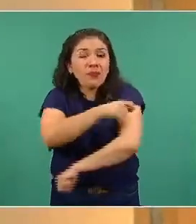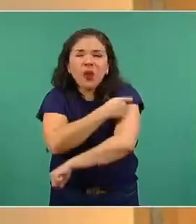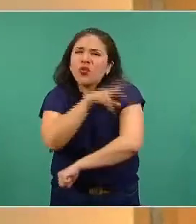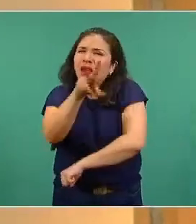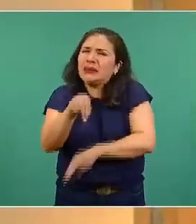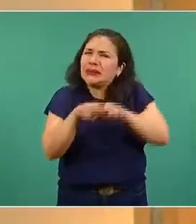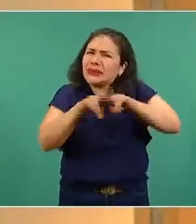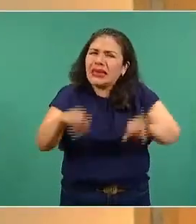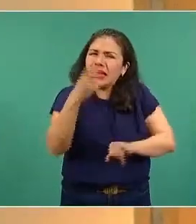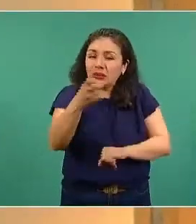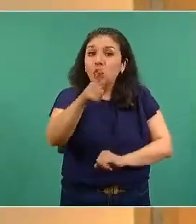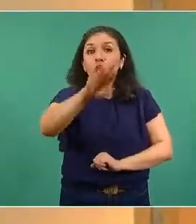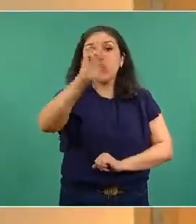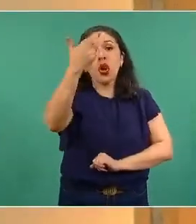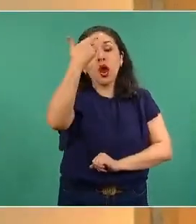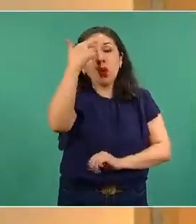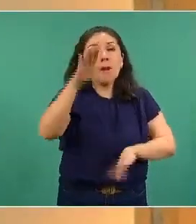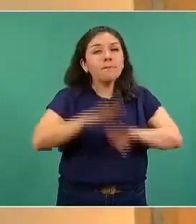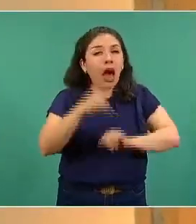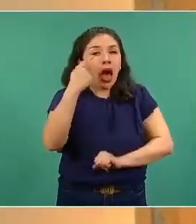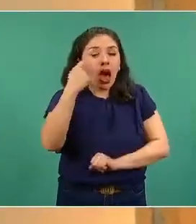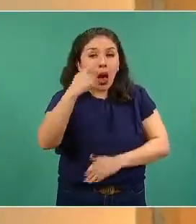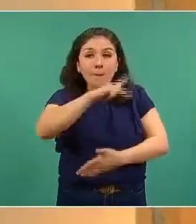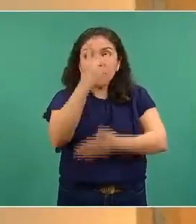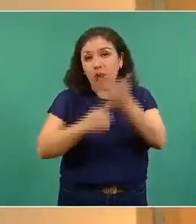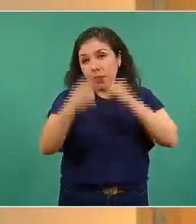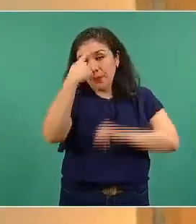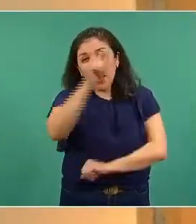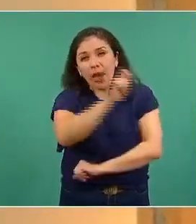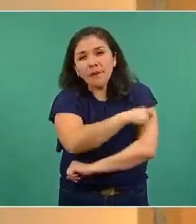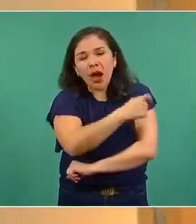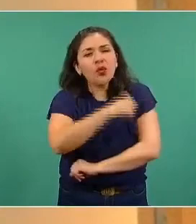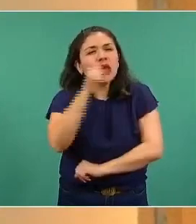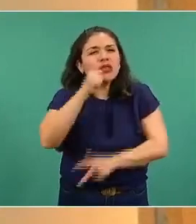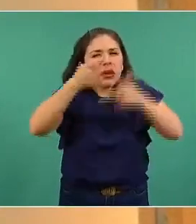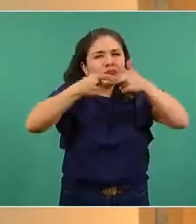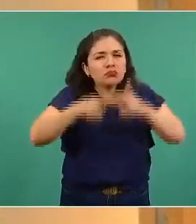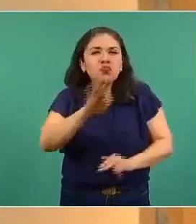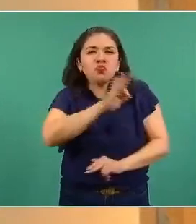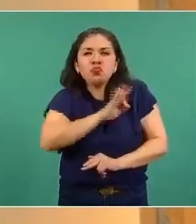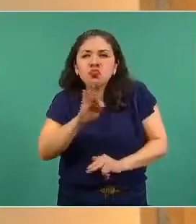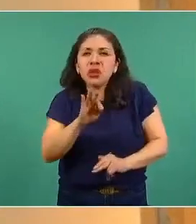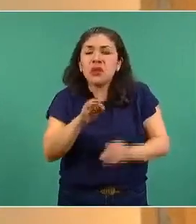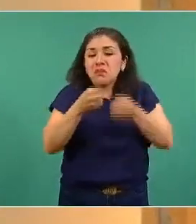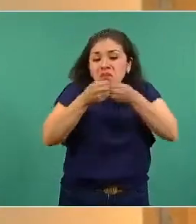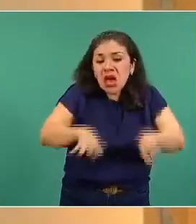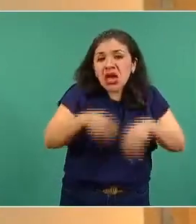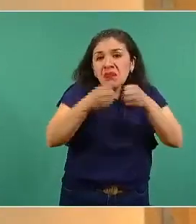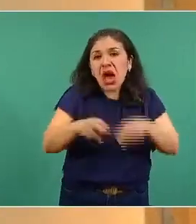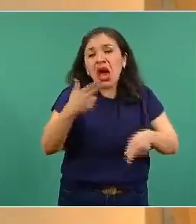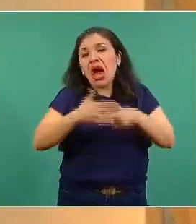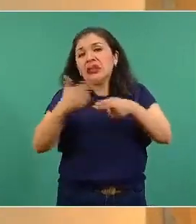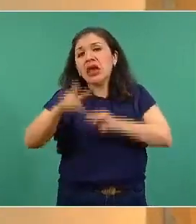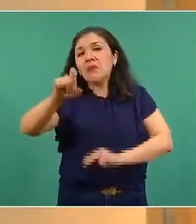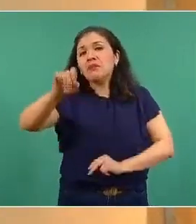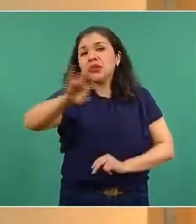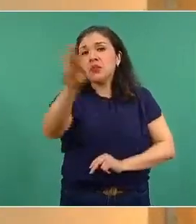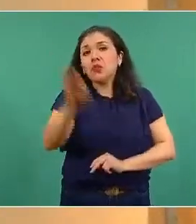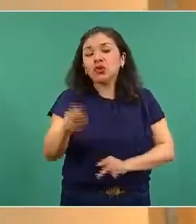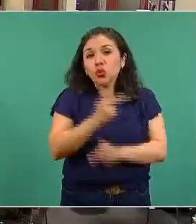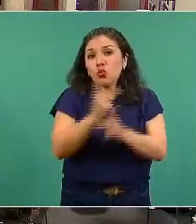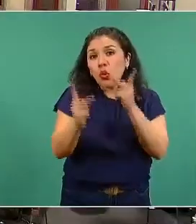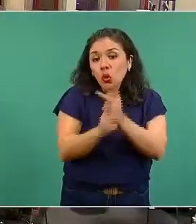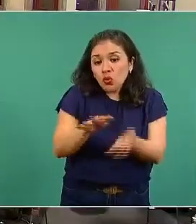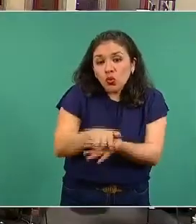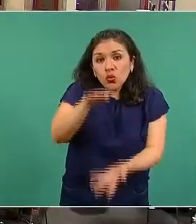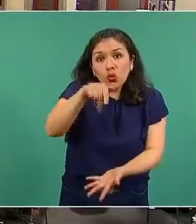vacuna. Recordar que convencionalmente en los programas de vacunación se calcula que puede llegar a desperdiciarse hasta el 20% del producto.